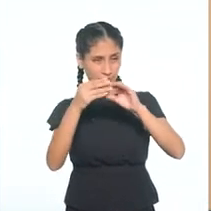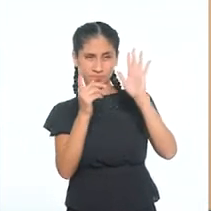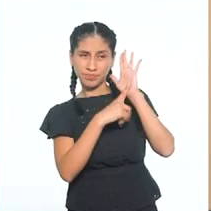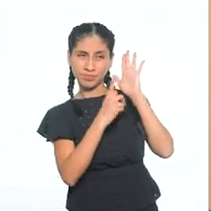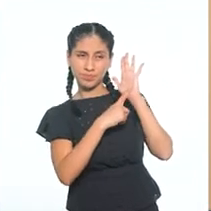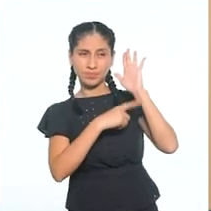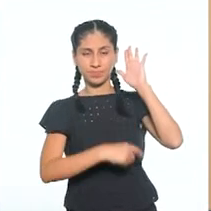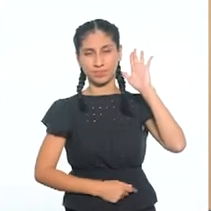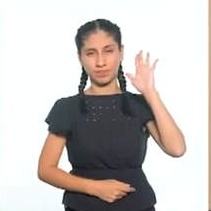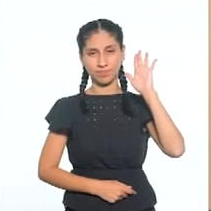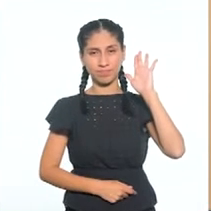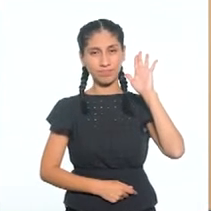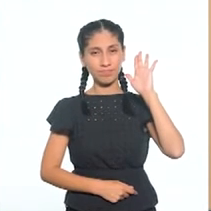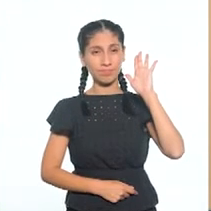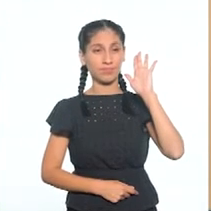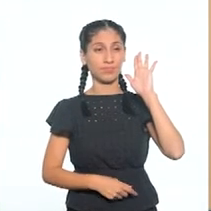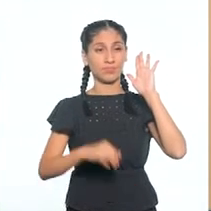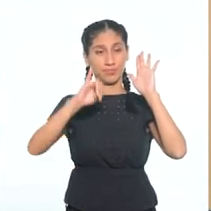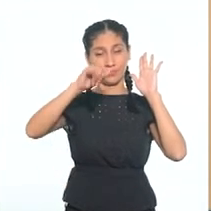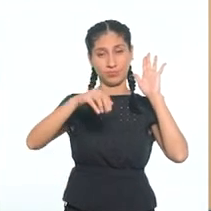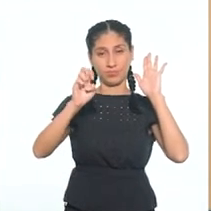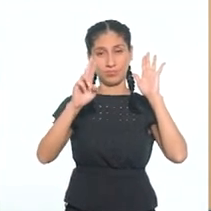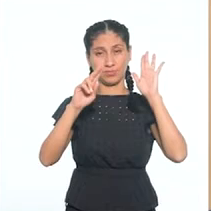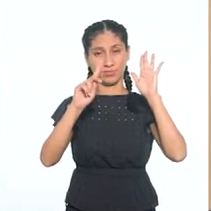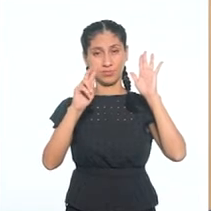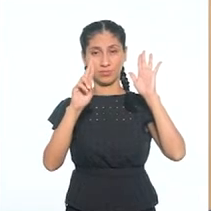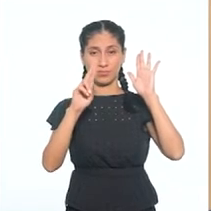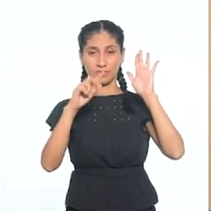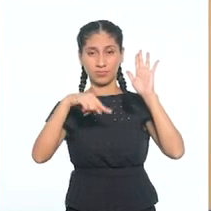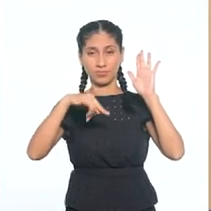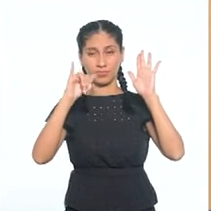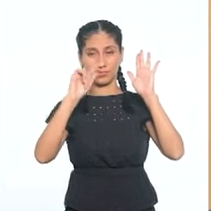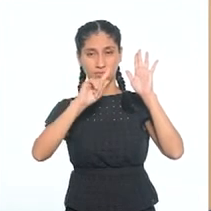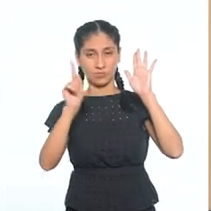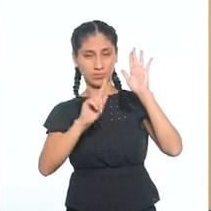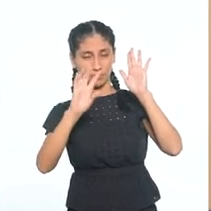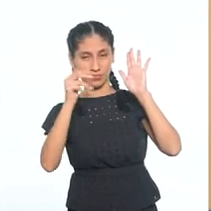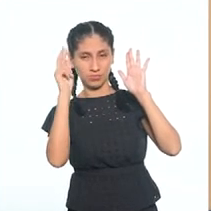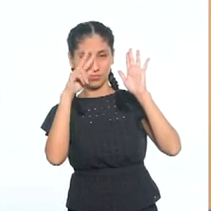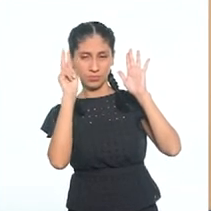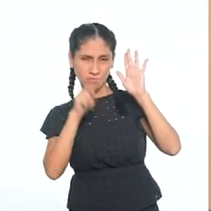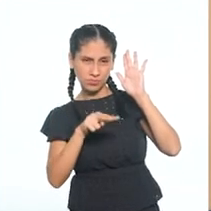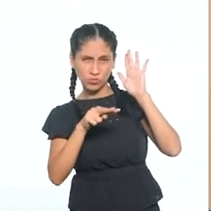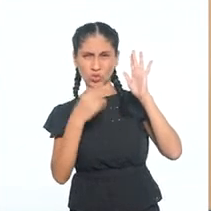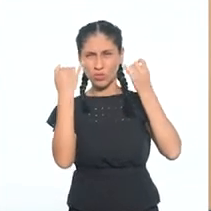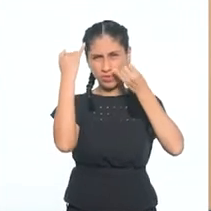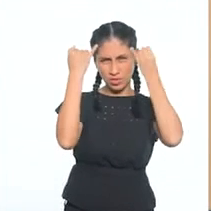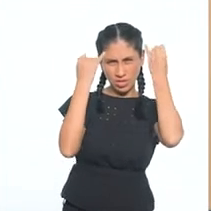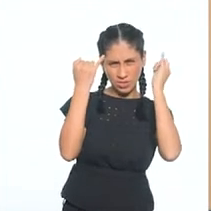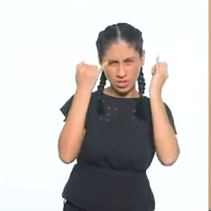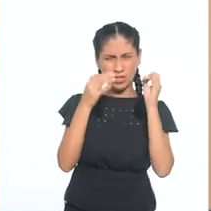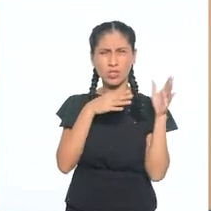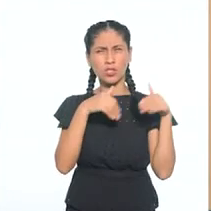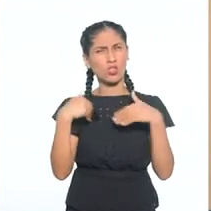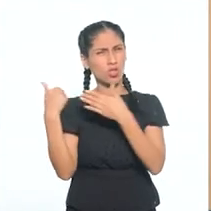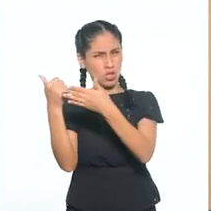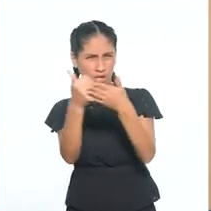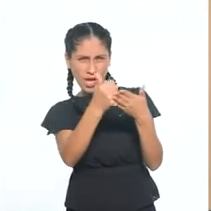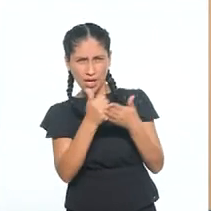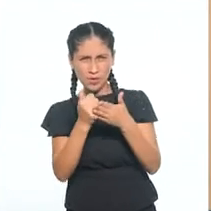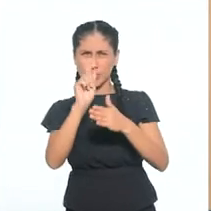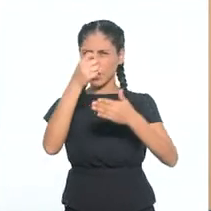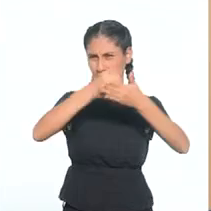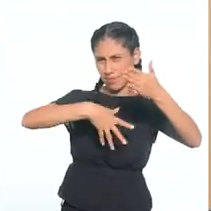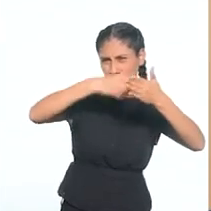estrategia la jerarquización de las ideas nos permite ordenar y vertebrar la estructura adecuada